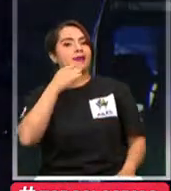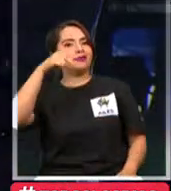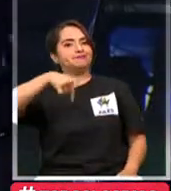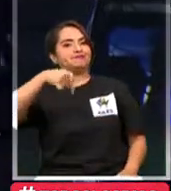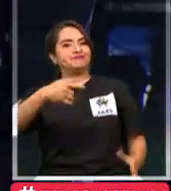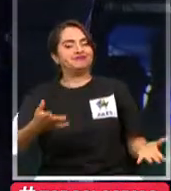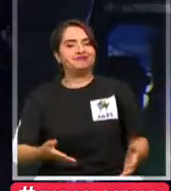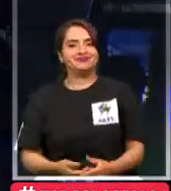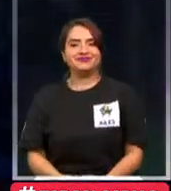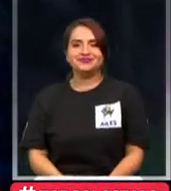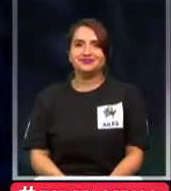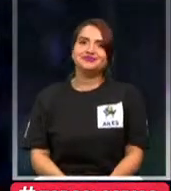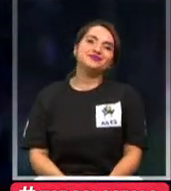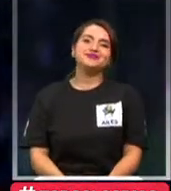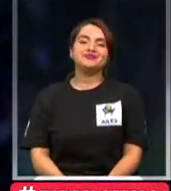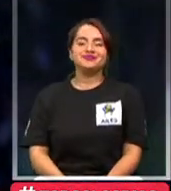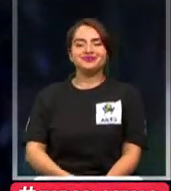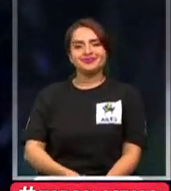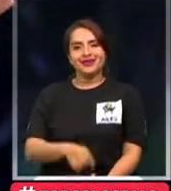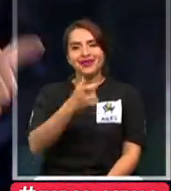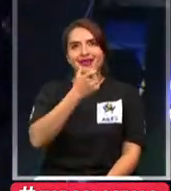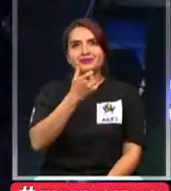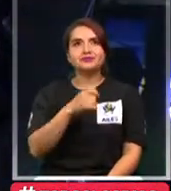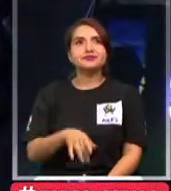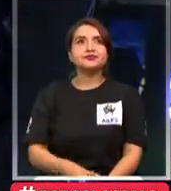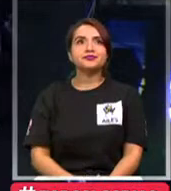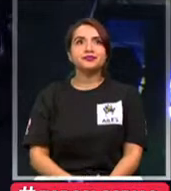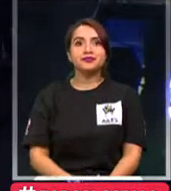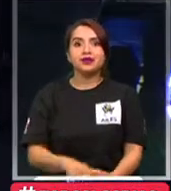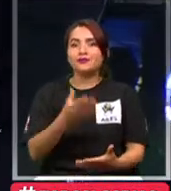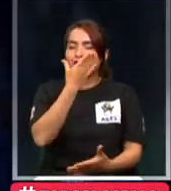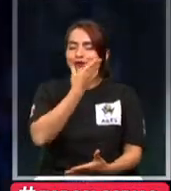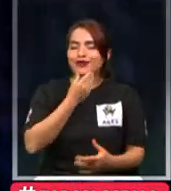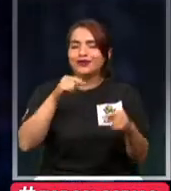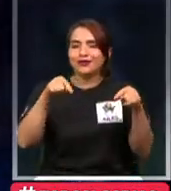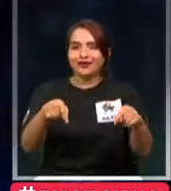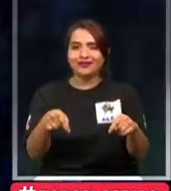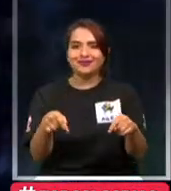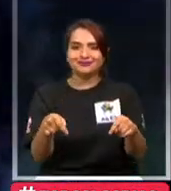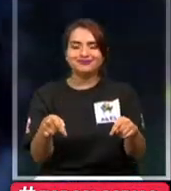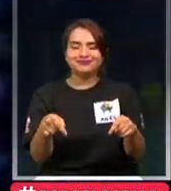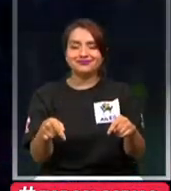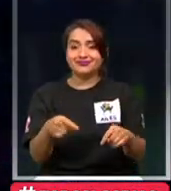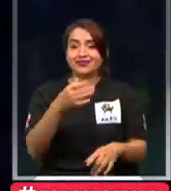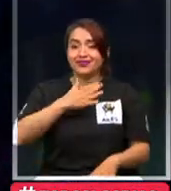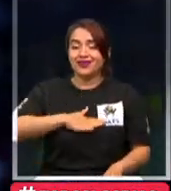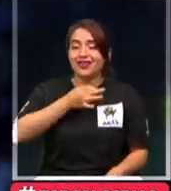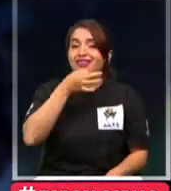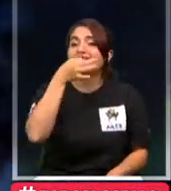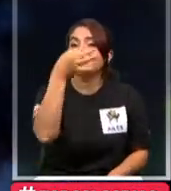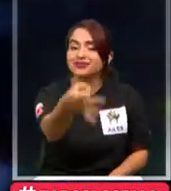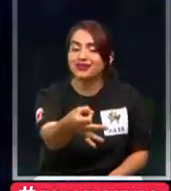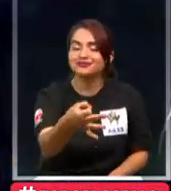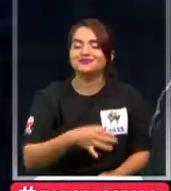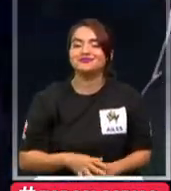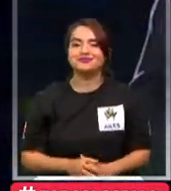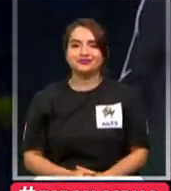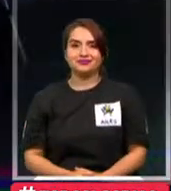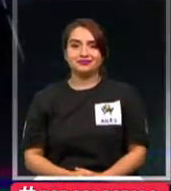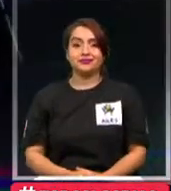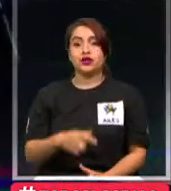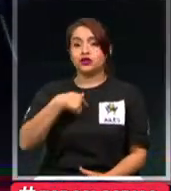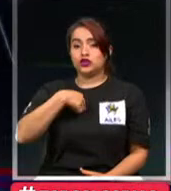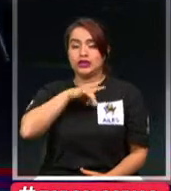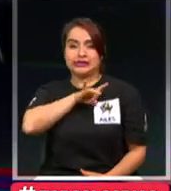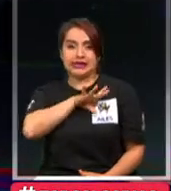también. No le hagas caso. Es bonito todo lo que ocurre acá. Y quiero decir algo, que yo, en